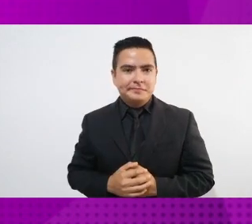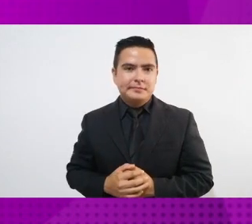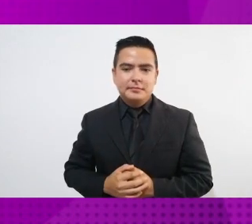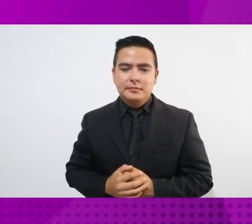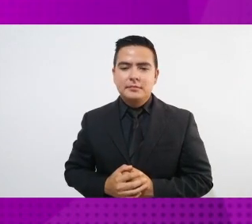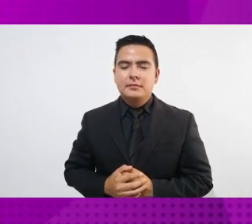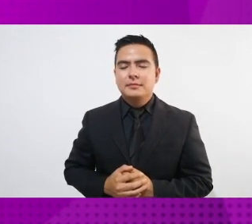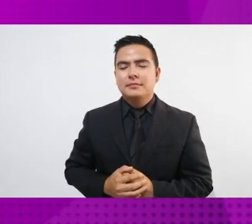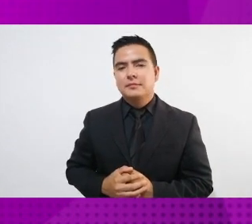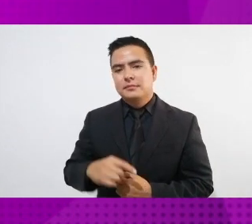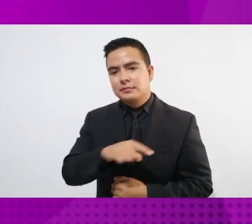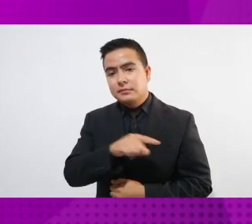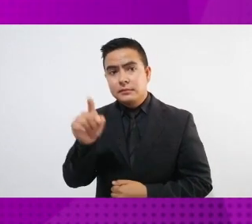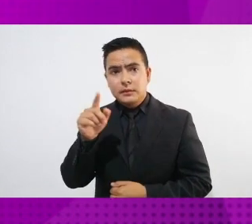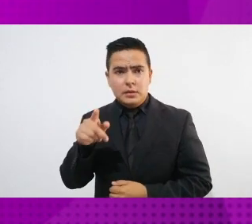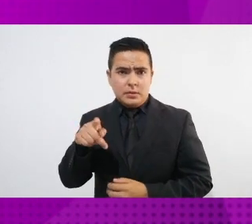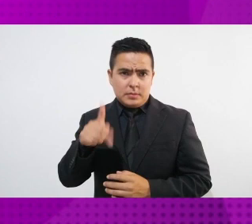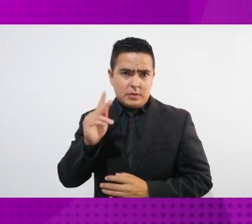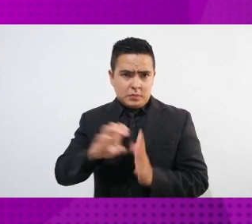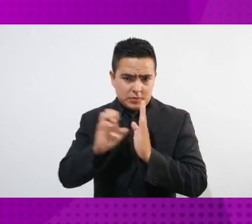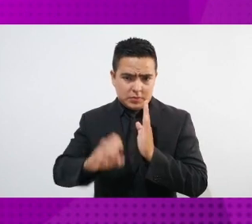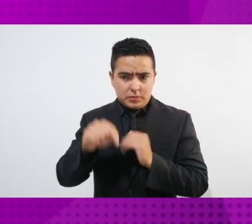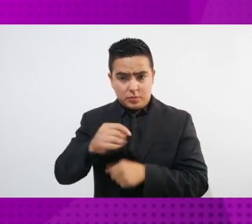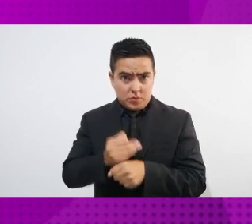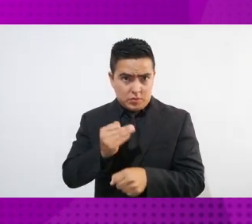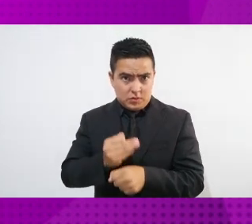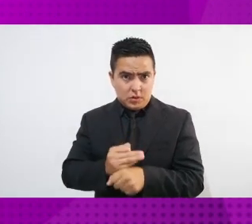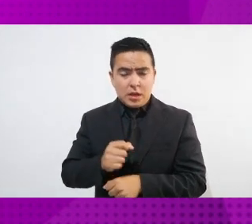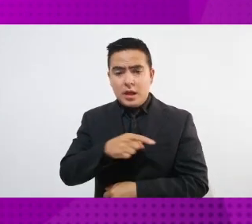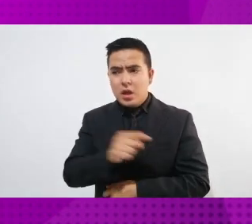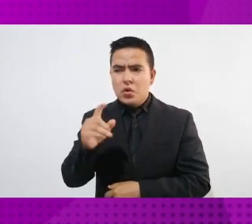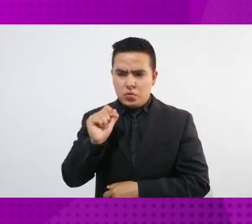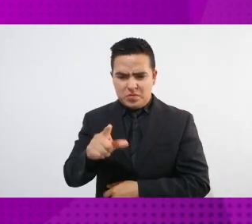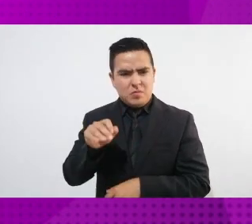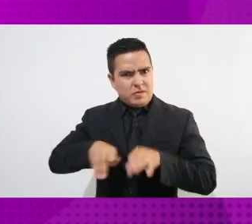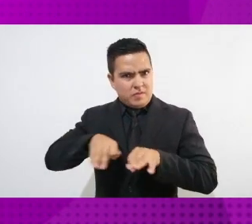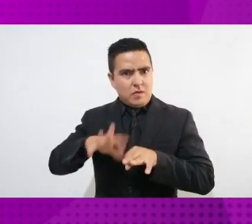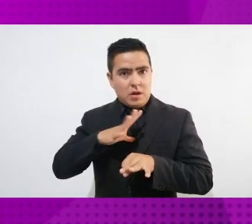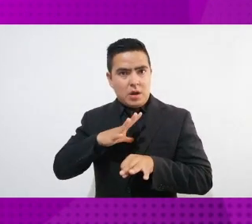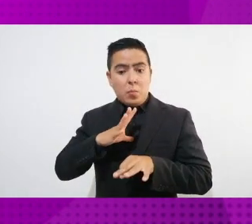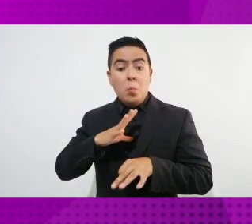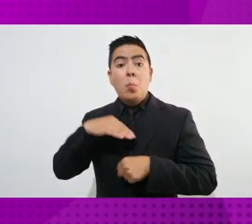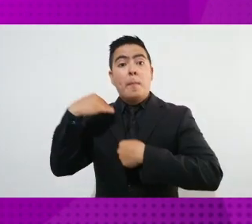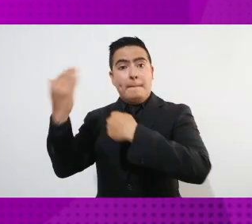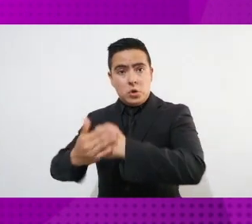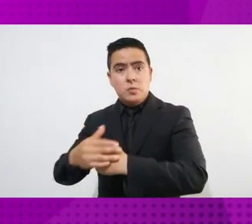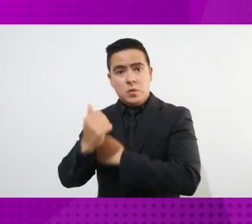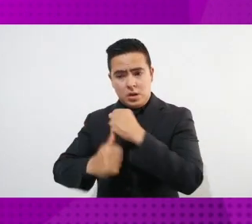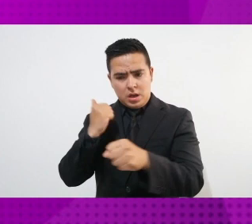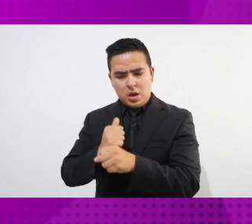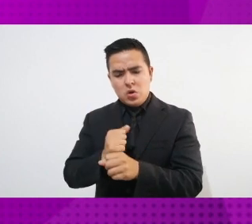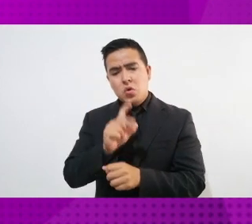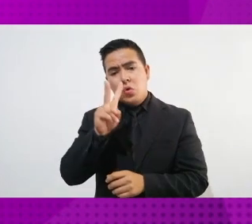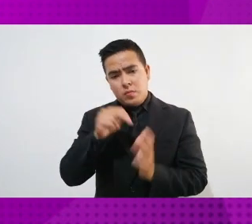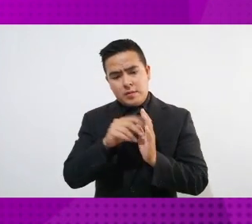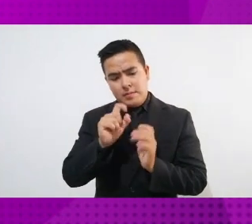la respuesta, pero mi pregunta es, ¿pueden los legisladores que están en funciones continuar hasta